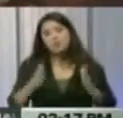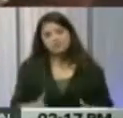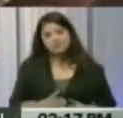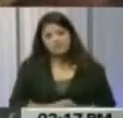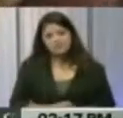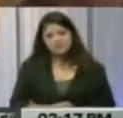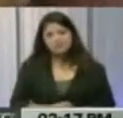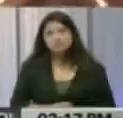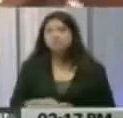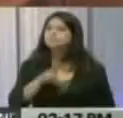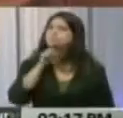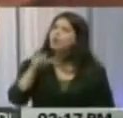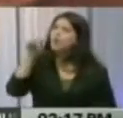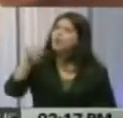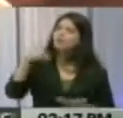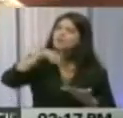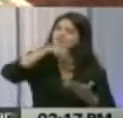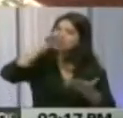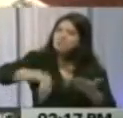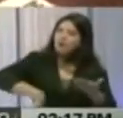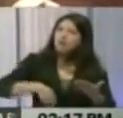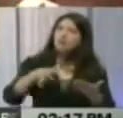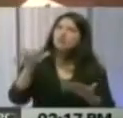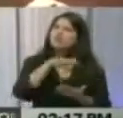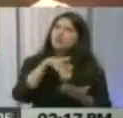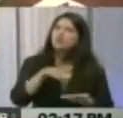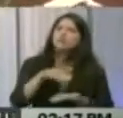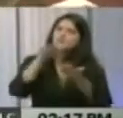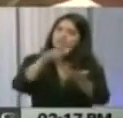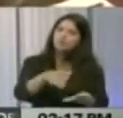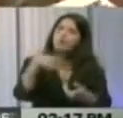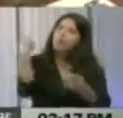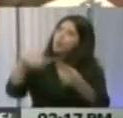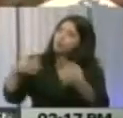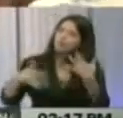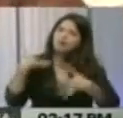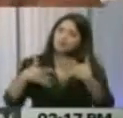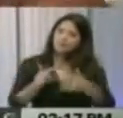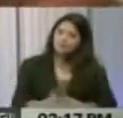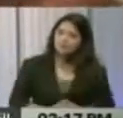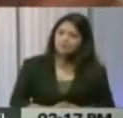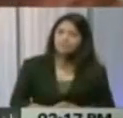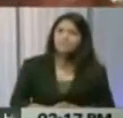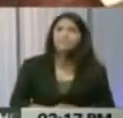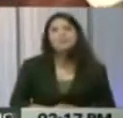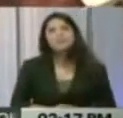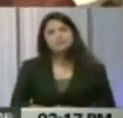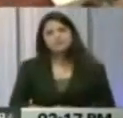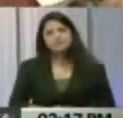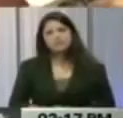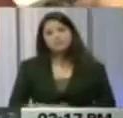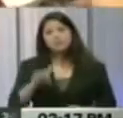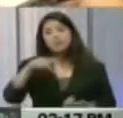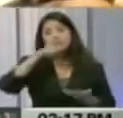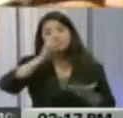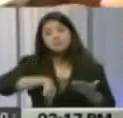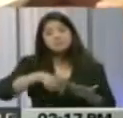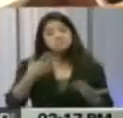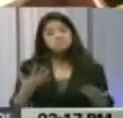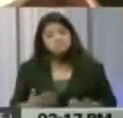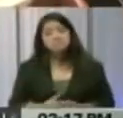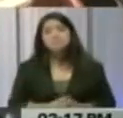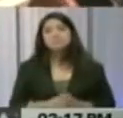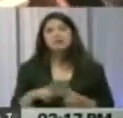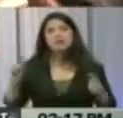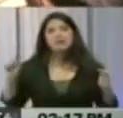venezolanas. Ministro, hoy se ha firmado un manifiesto, ¿dónde lo van a consignar y qué otras actividades tienen previstas? El manifiesto que se ha firmado hoy va a dar